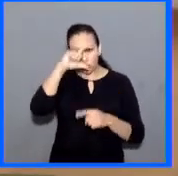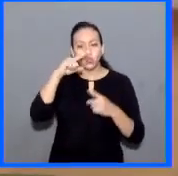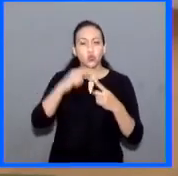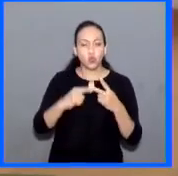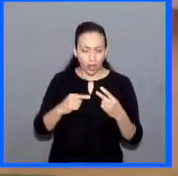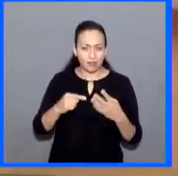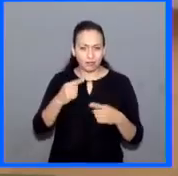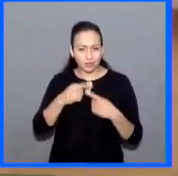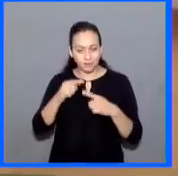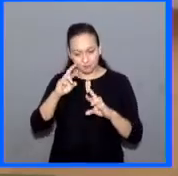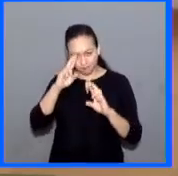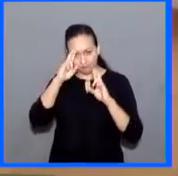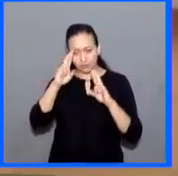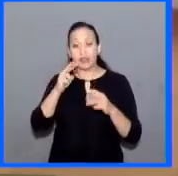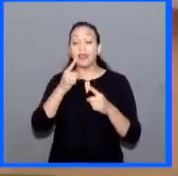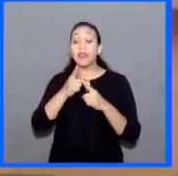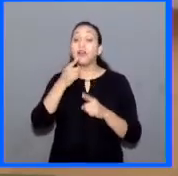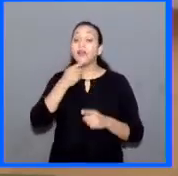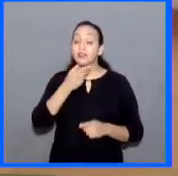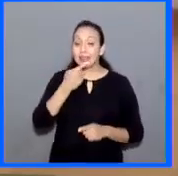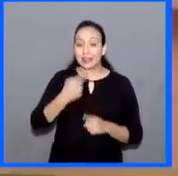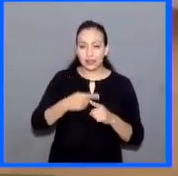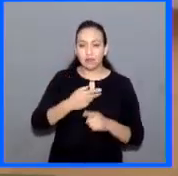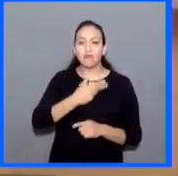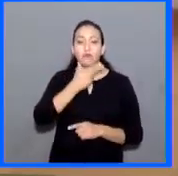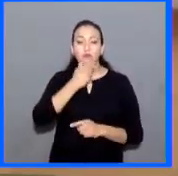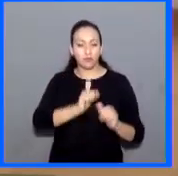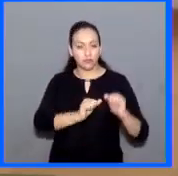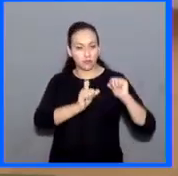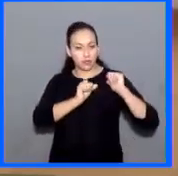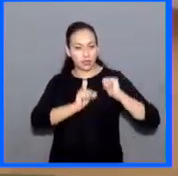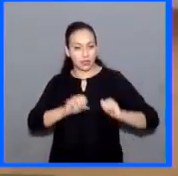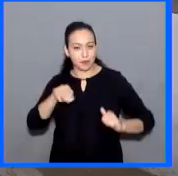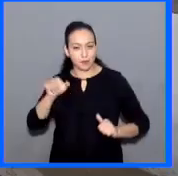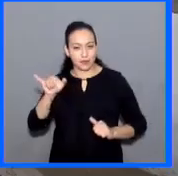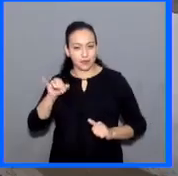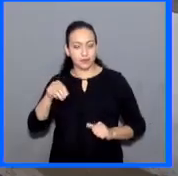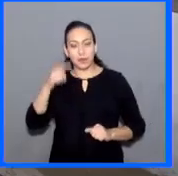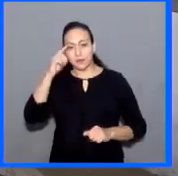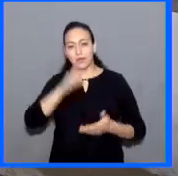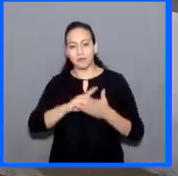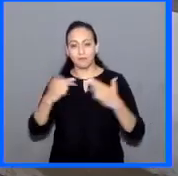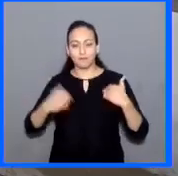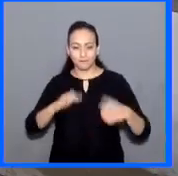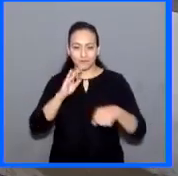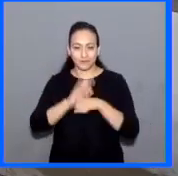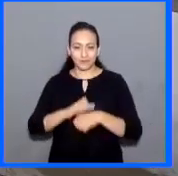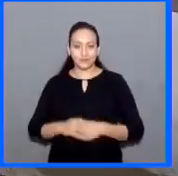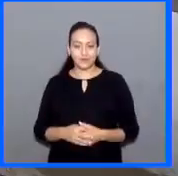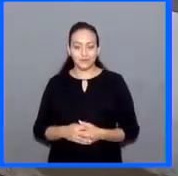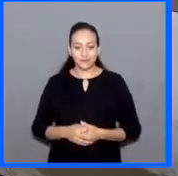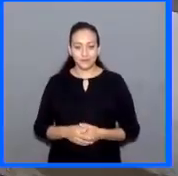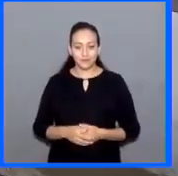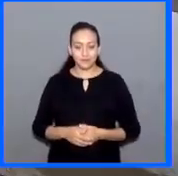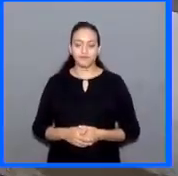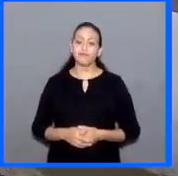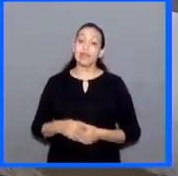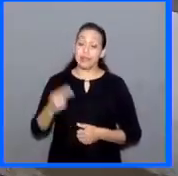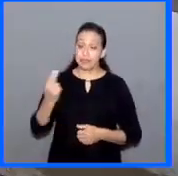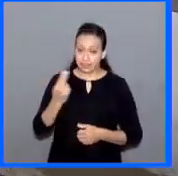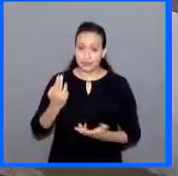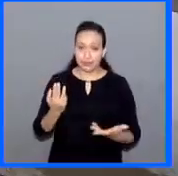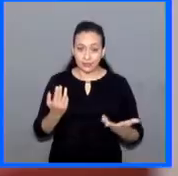Maximino Muñoz, subdirector para la promoción y garantía de los derechos humanos. Es necesario fortalecer las